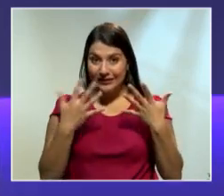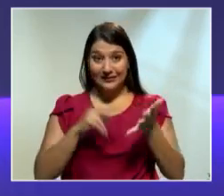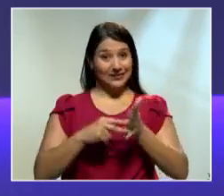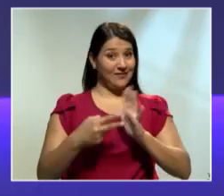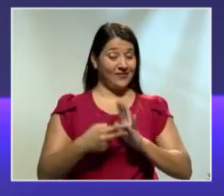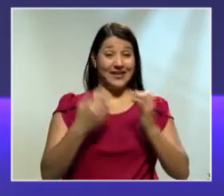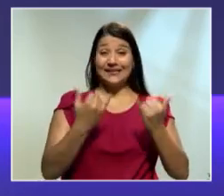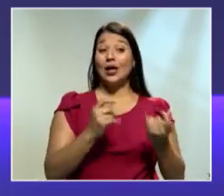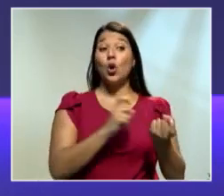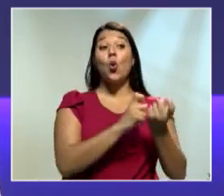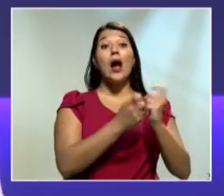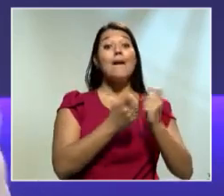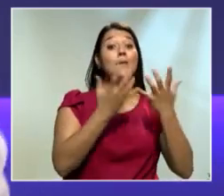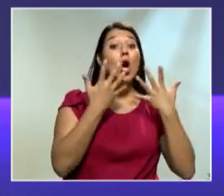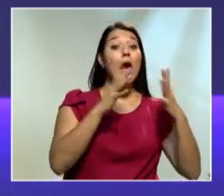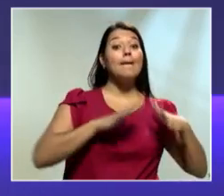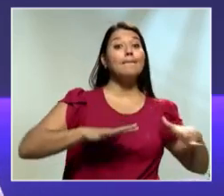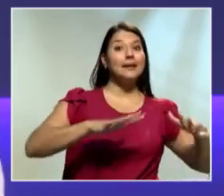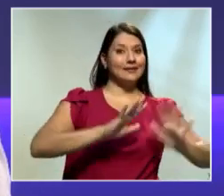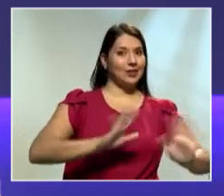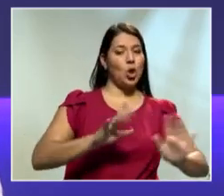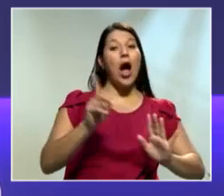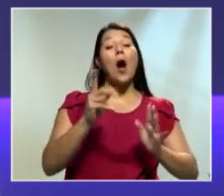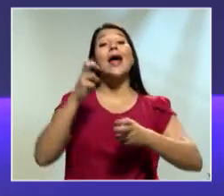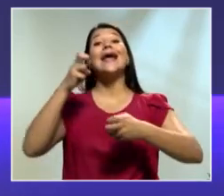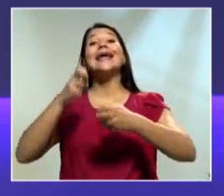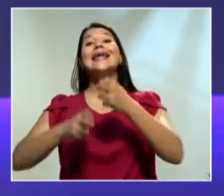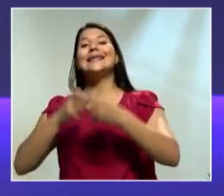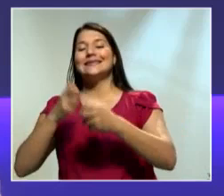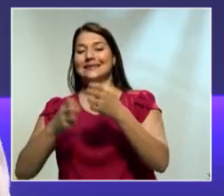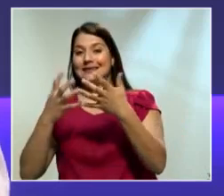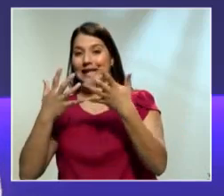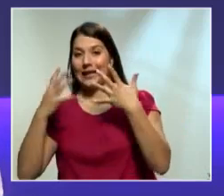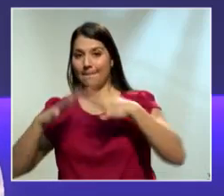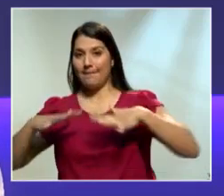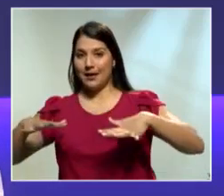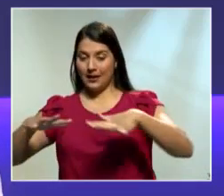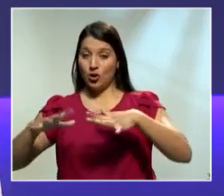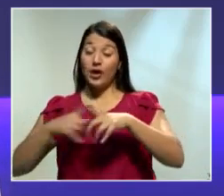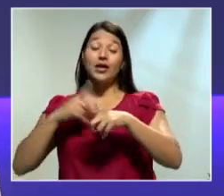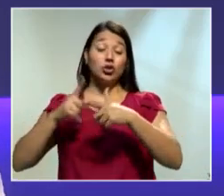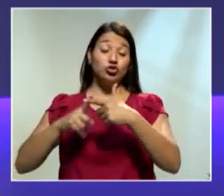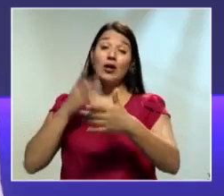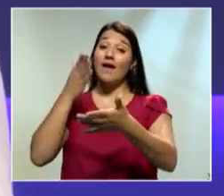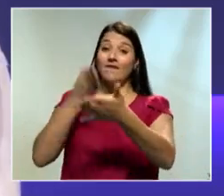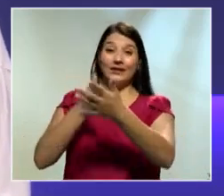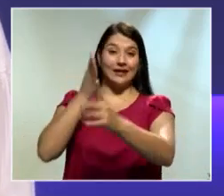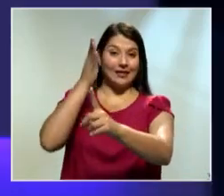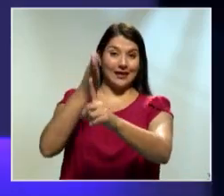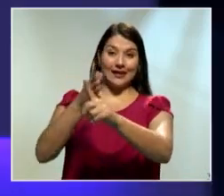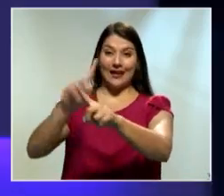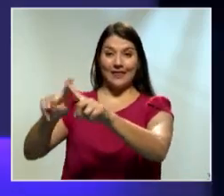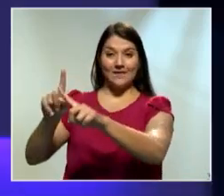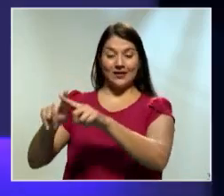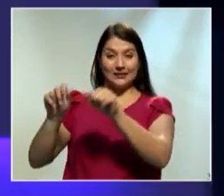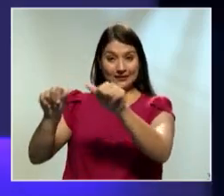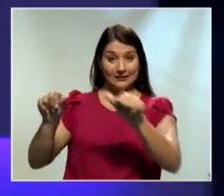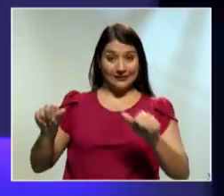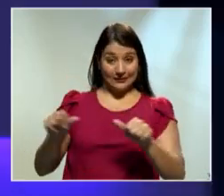que estaba trabajando y funcionando y todo lo que conocíamos está cambiando, por lo tanto vamos a tener una afectación directa.